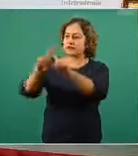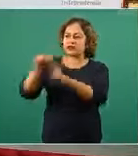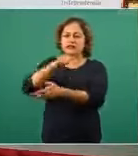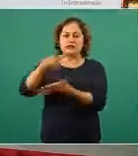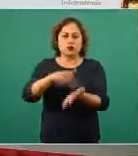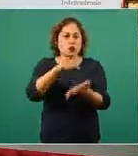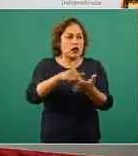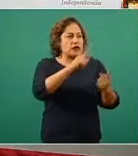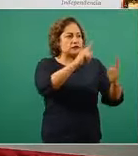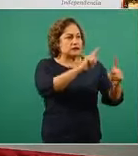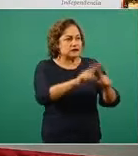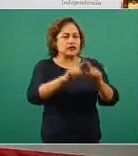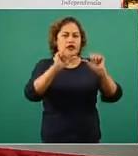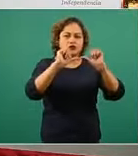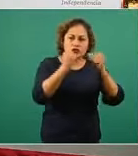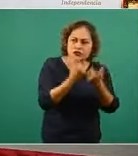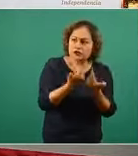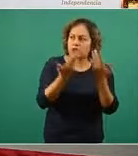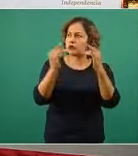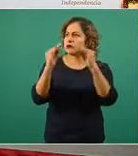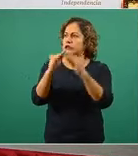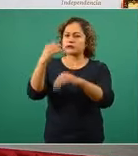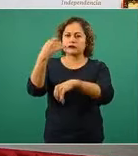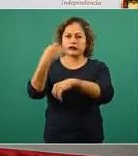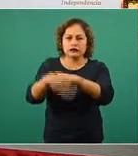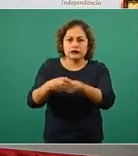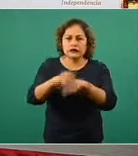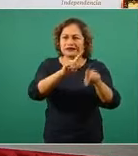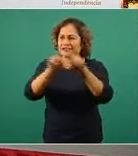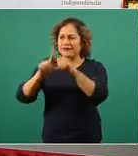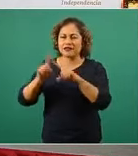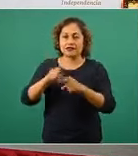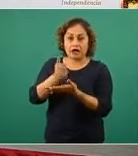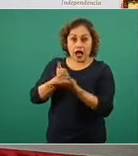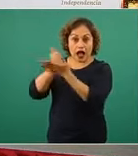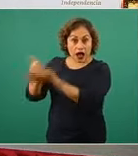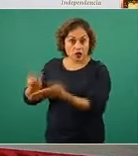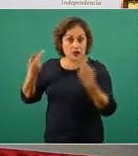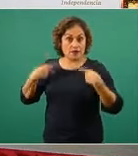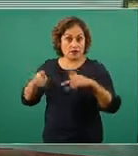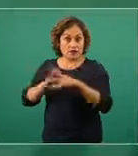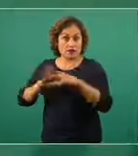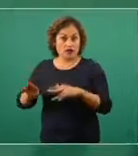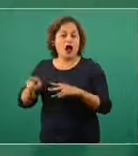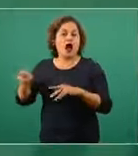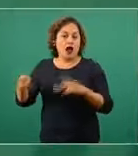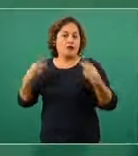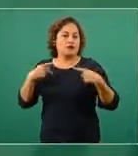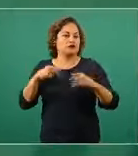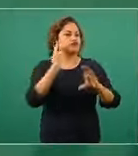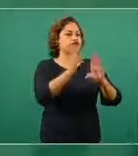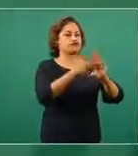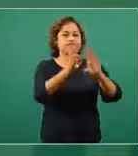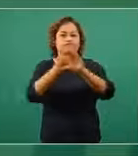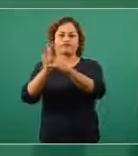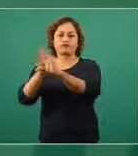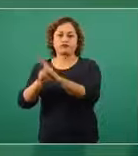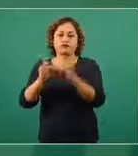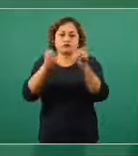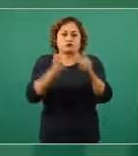se encuentran concentrados, que muchas veces pueden durar de 1 a 2 semanas o inclusive meses si están esperando la resolución de su estatus